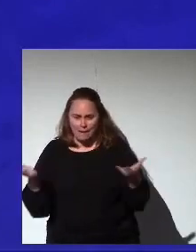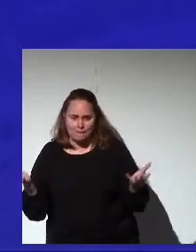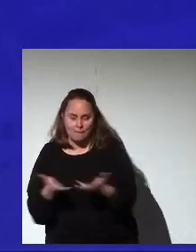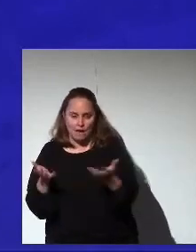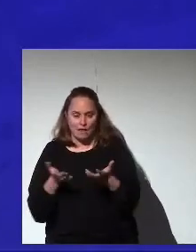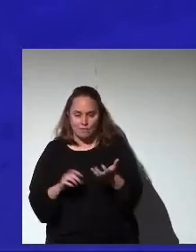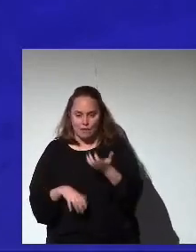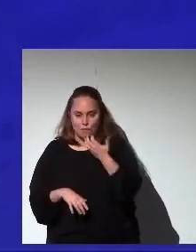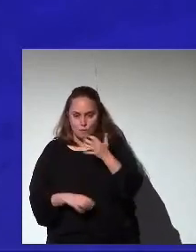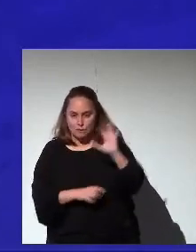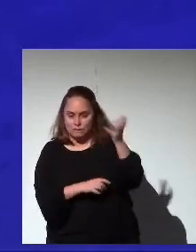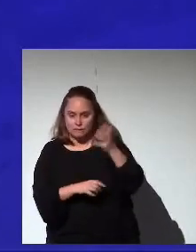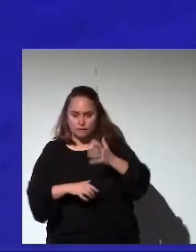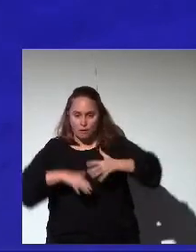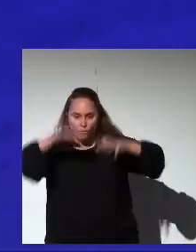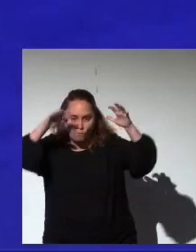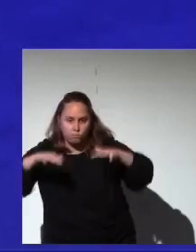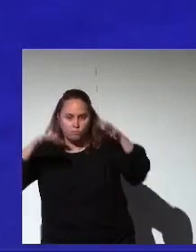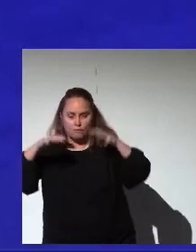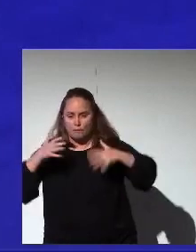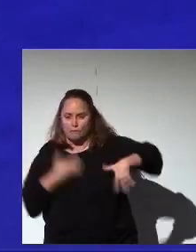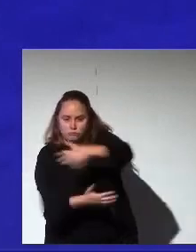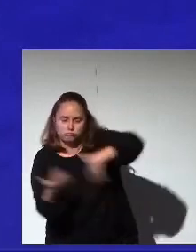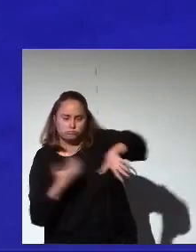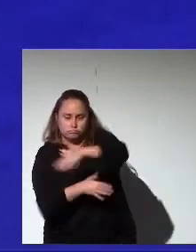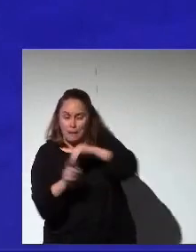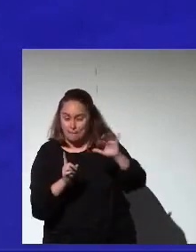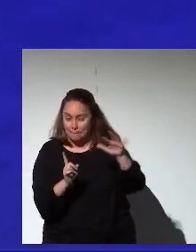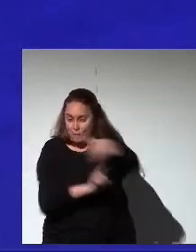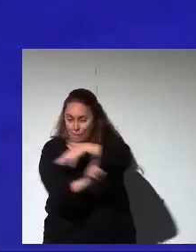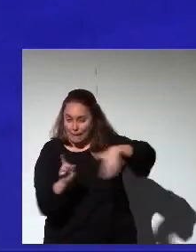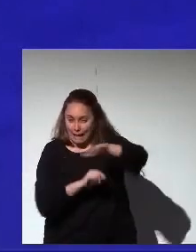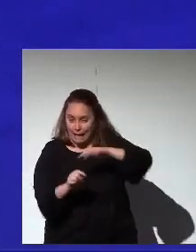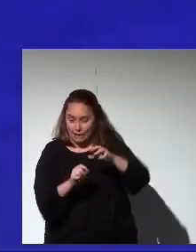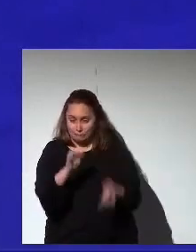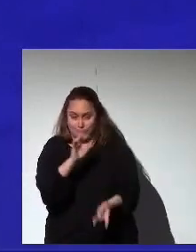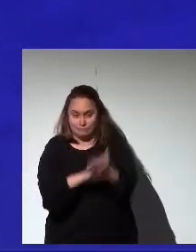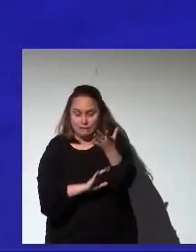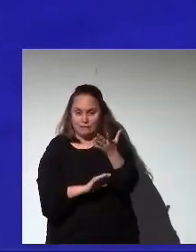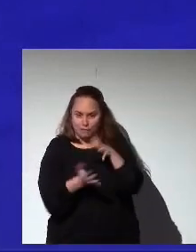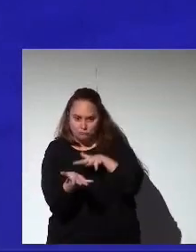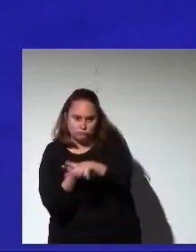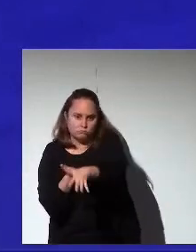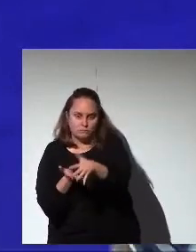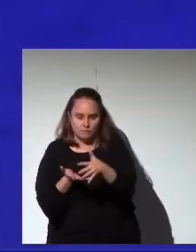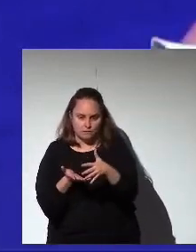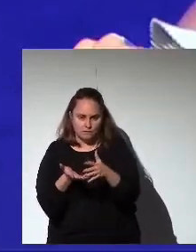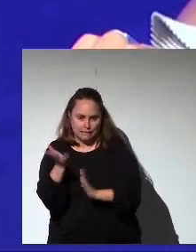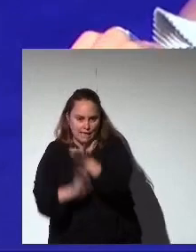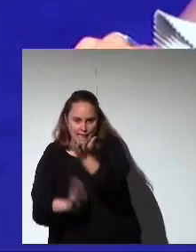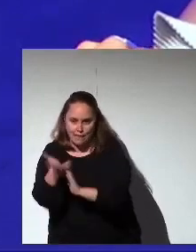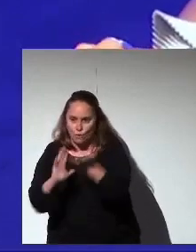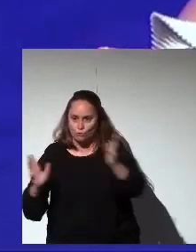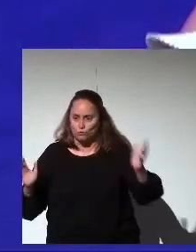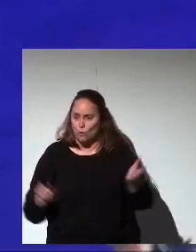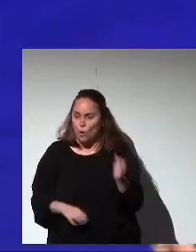de carácter medioambiental y que al final acaban teniendo sus repercusiones en incendios o acaban